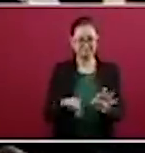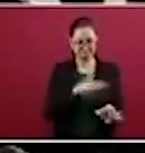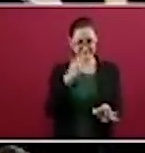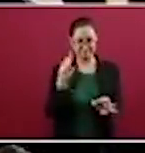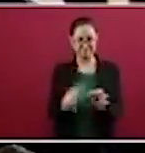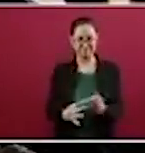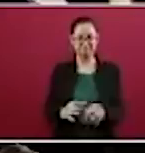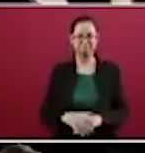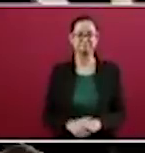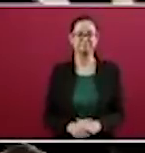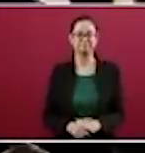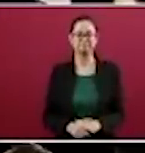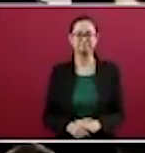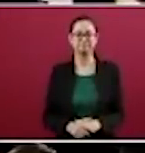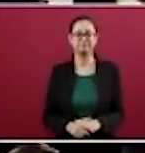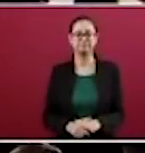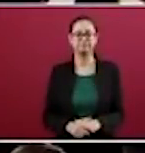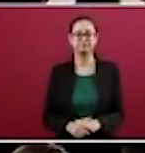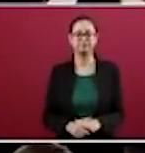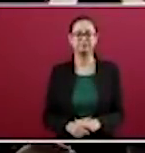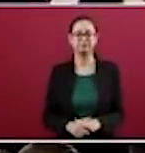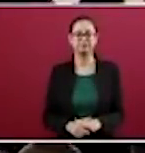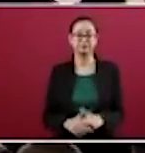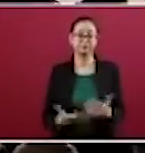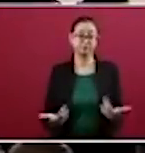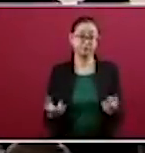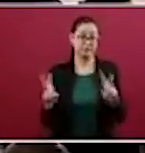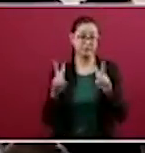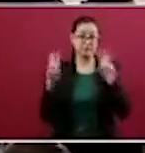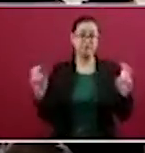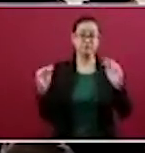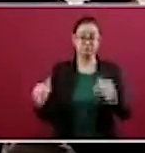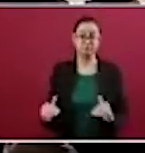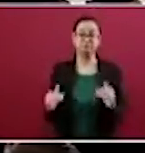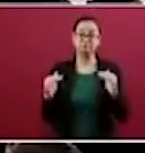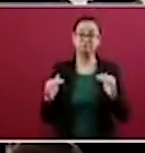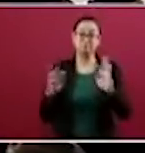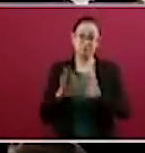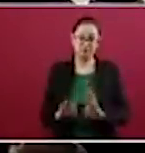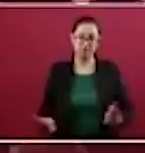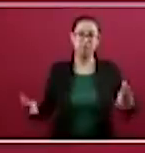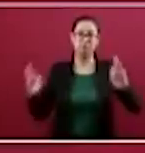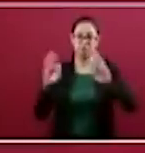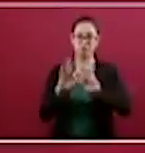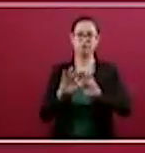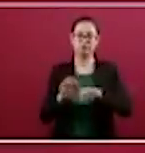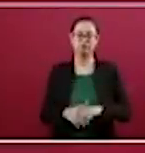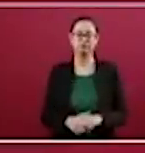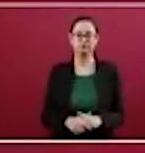en este tiempo por la importancia que tienen estas conferencias,